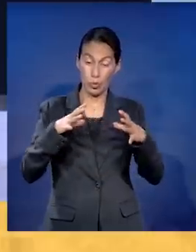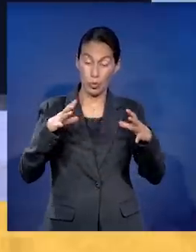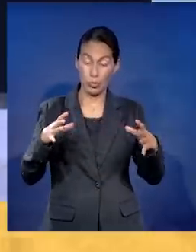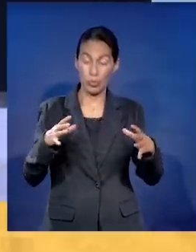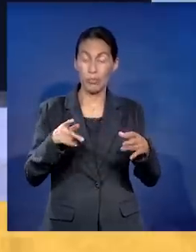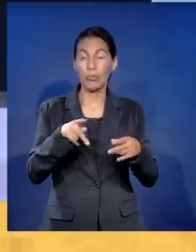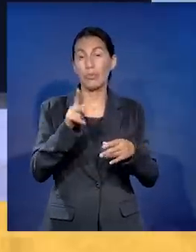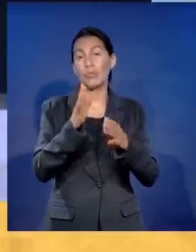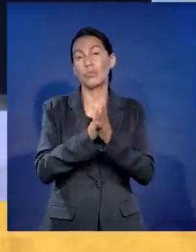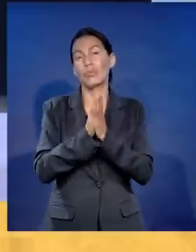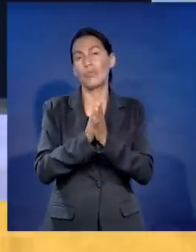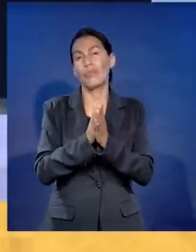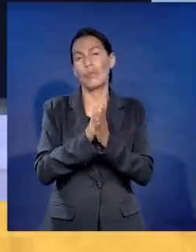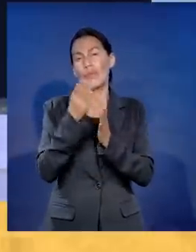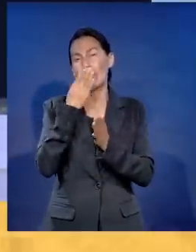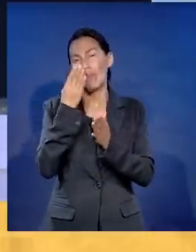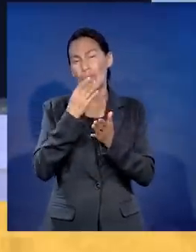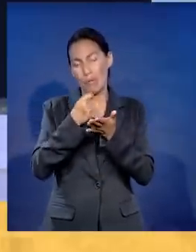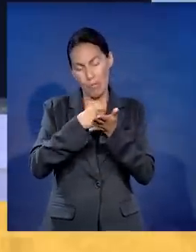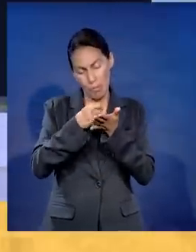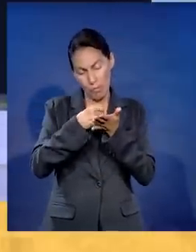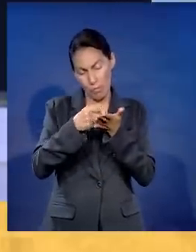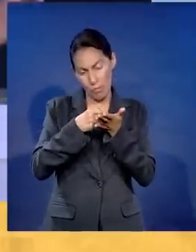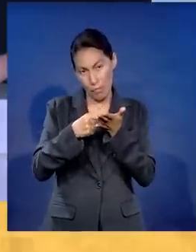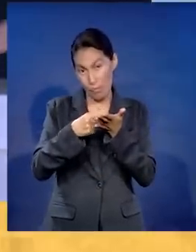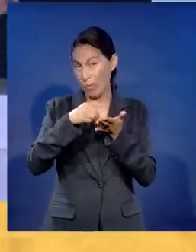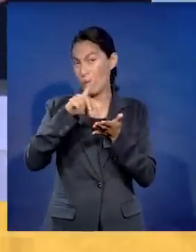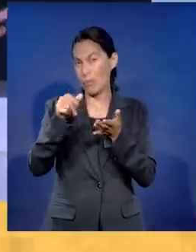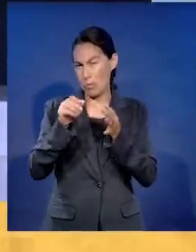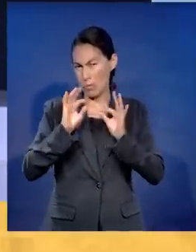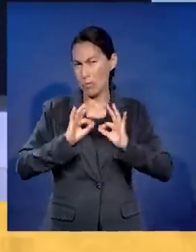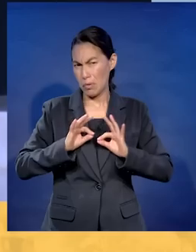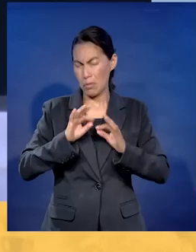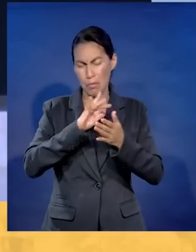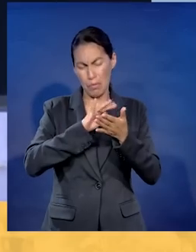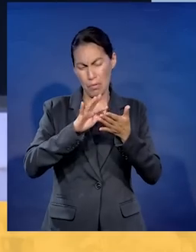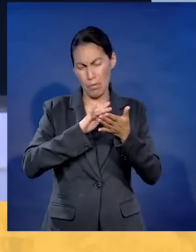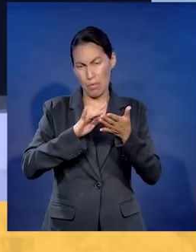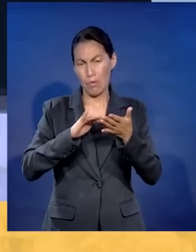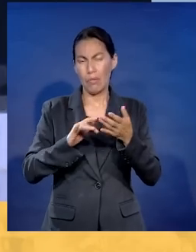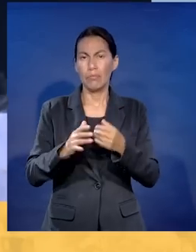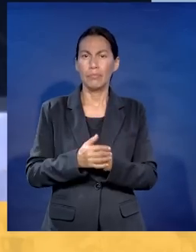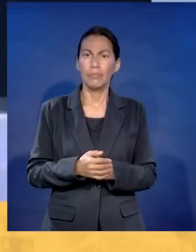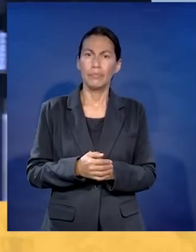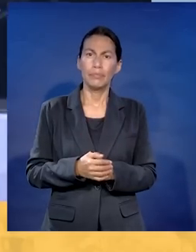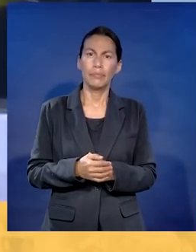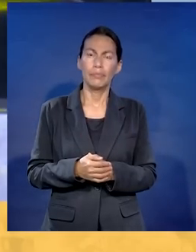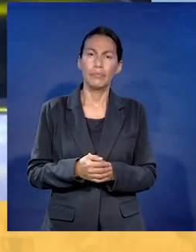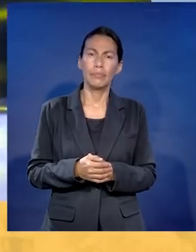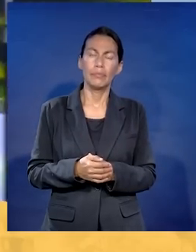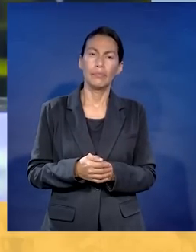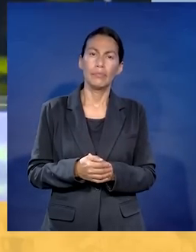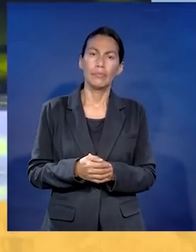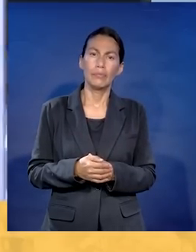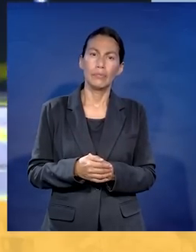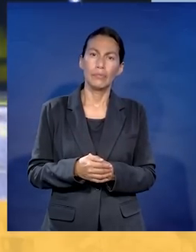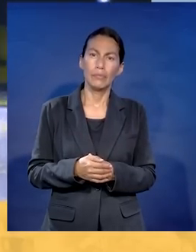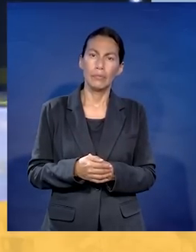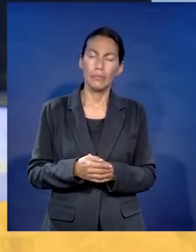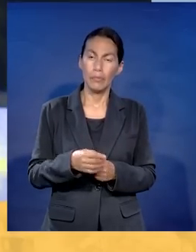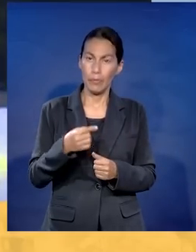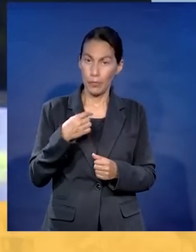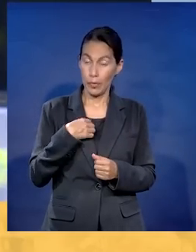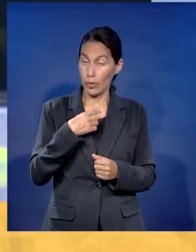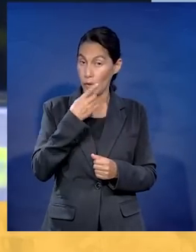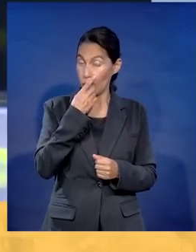un poquito amplia pero por favor anóte los textos revíselos con calma No pretendo presentar y decir qué es lo que